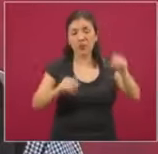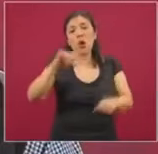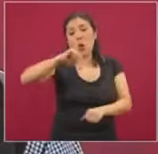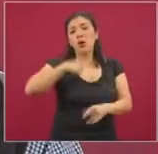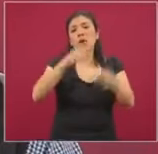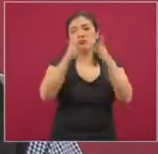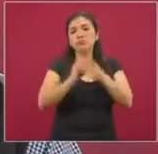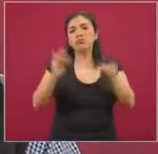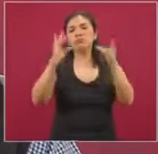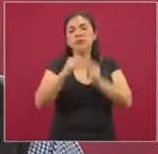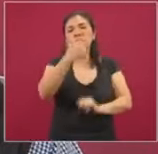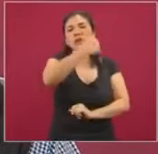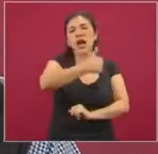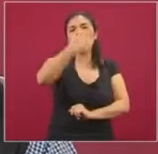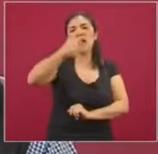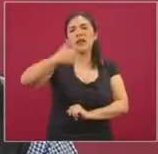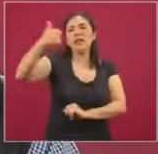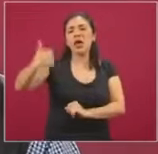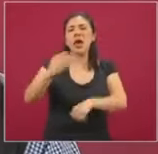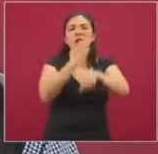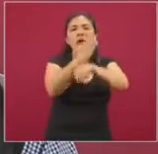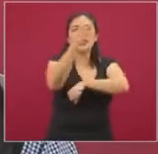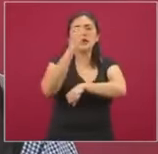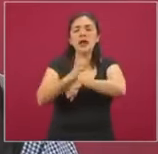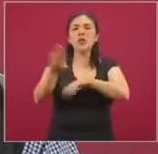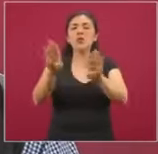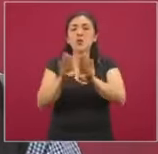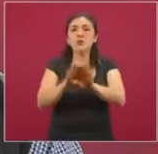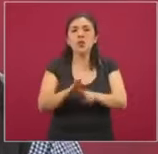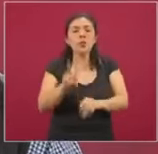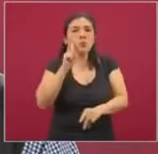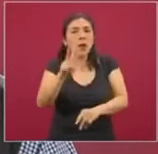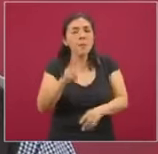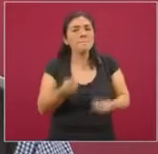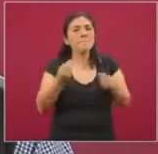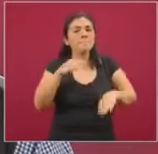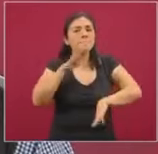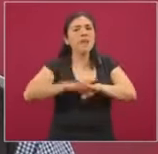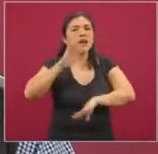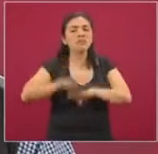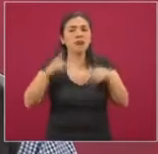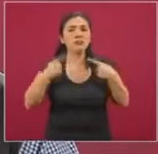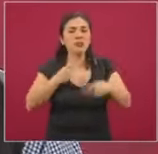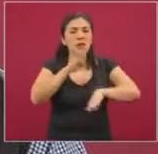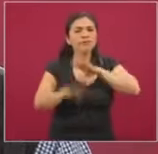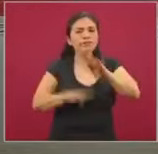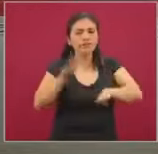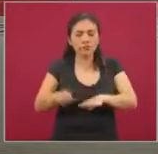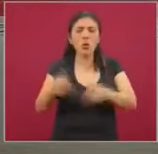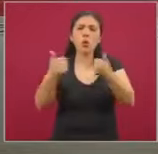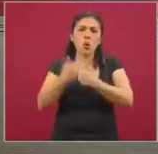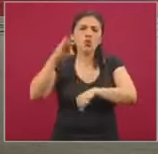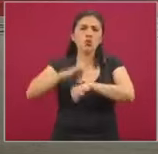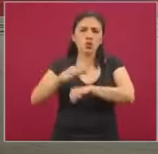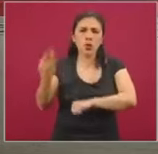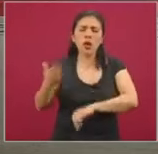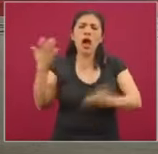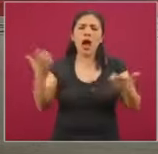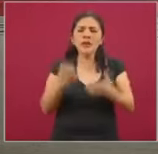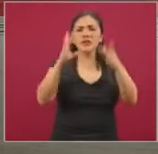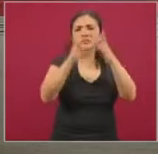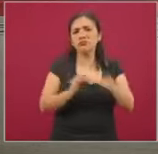de las entidades federativas en este tema de exceso de mortalidad y el doctor López Ridaura nos va lógicamente a explicar